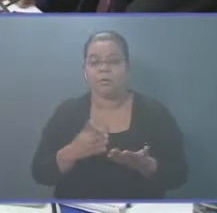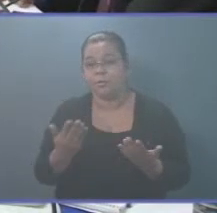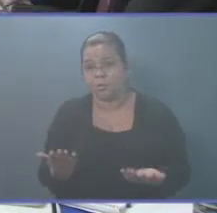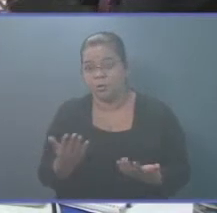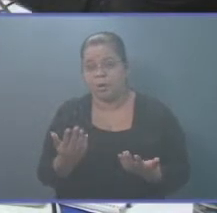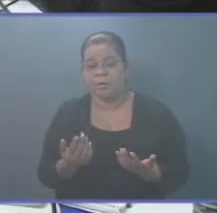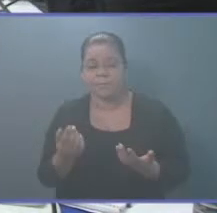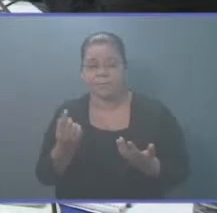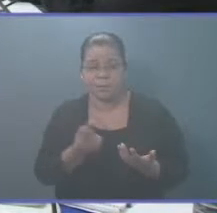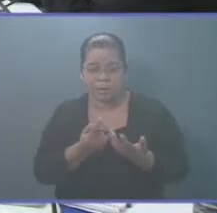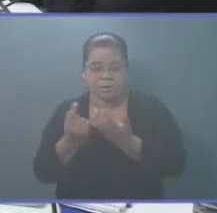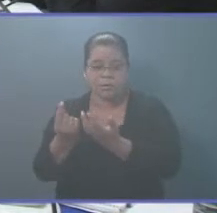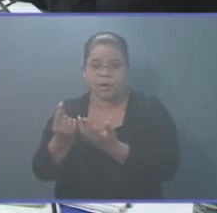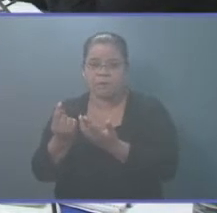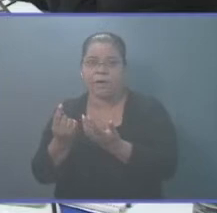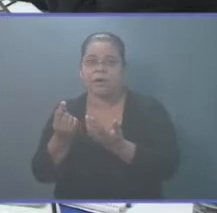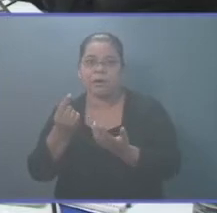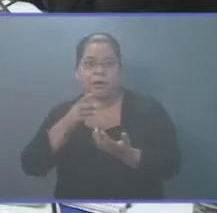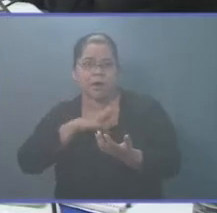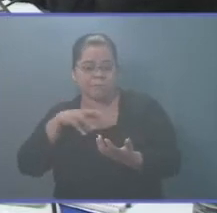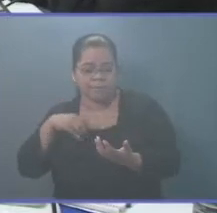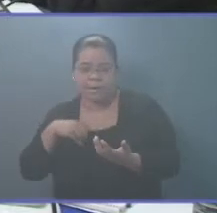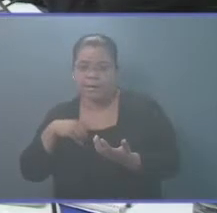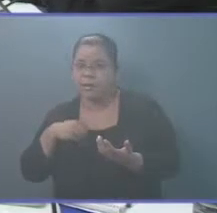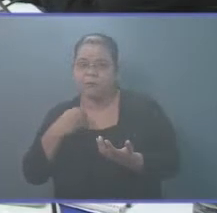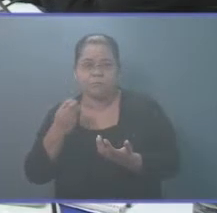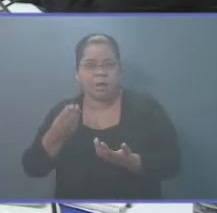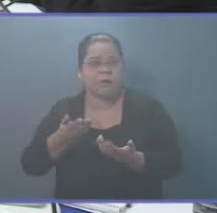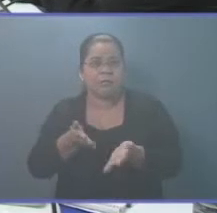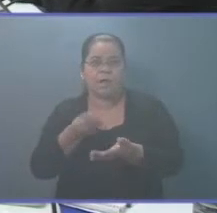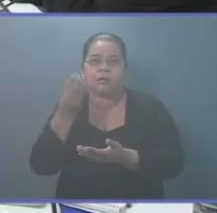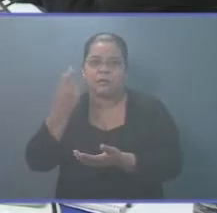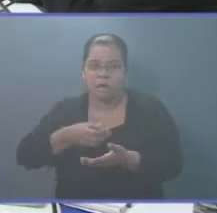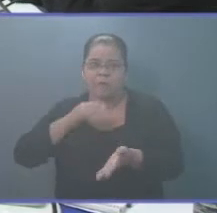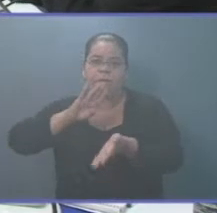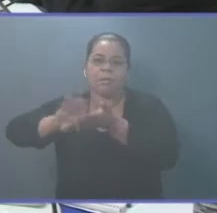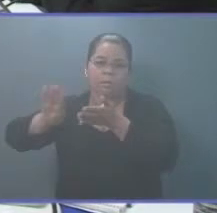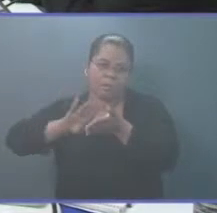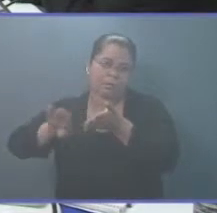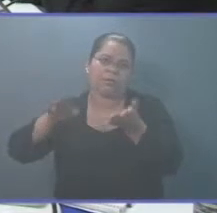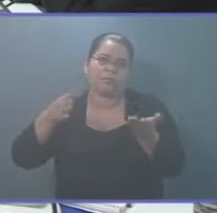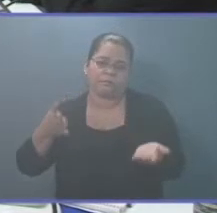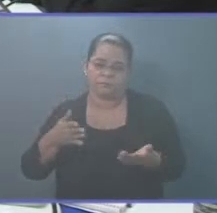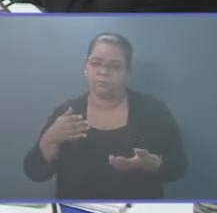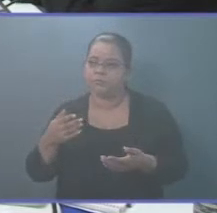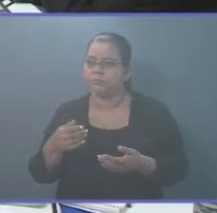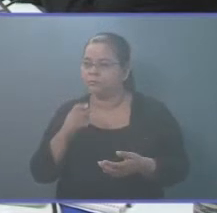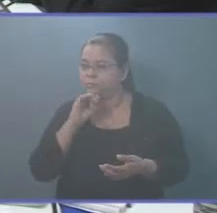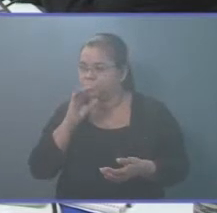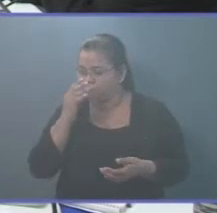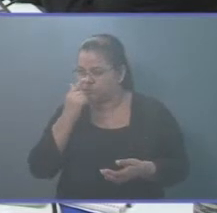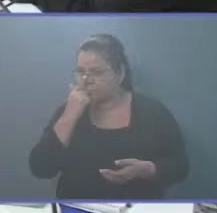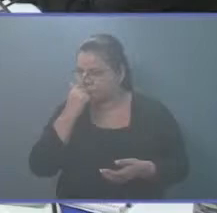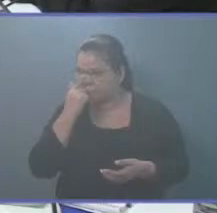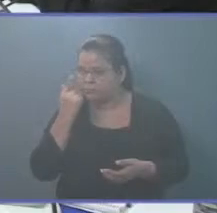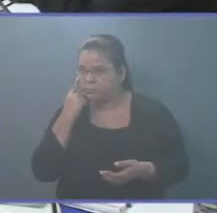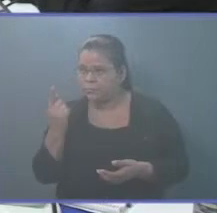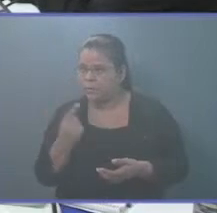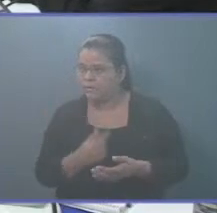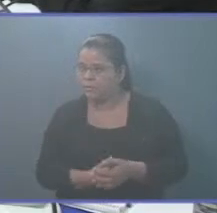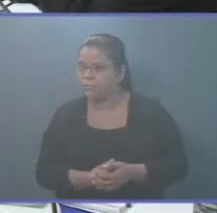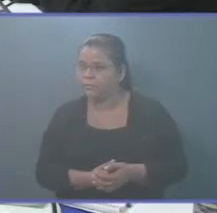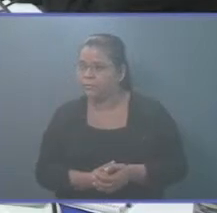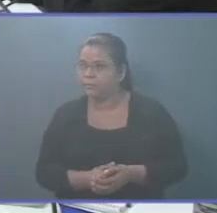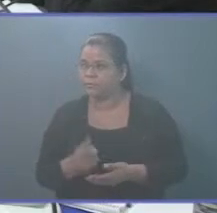llevan y si no me das tanto no te doy al pariente. Entonces, normalmente la van a ver los tribunales